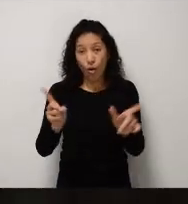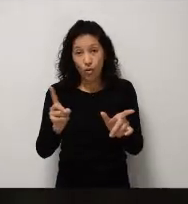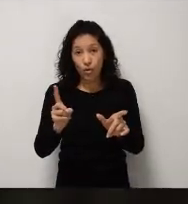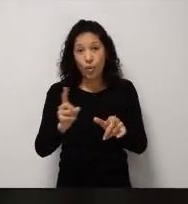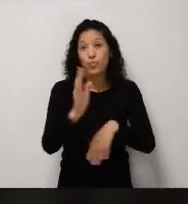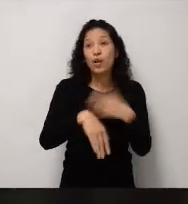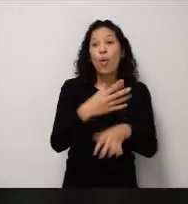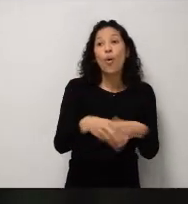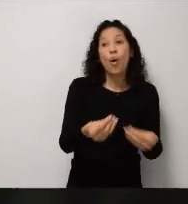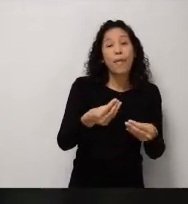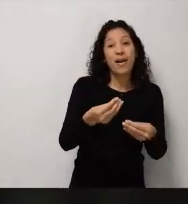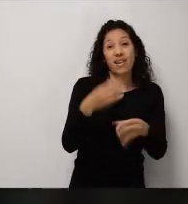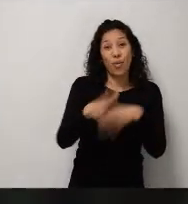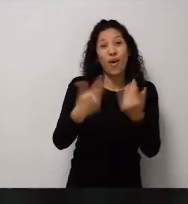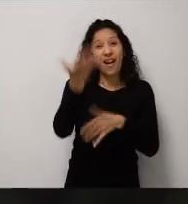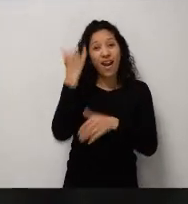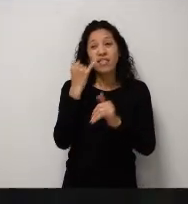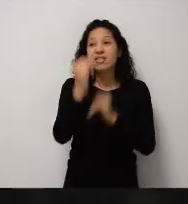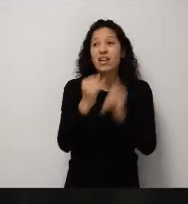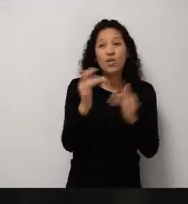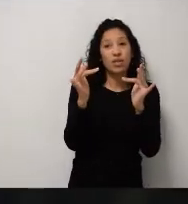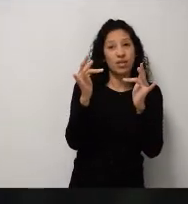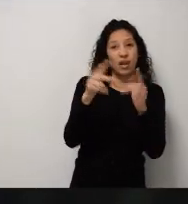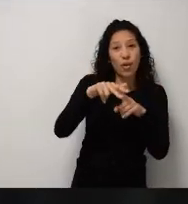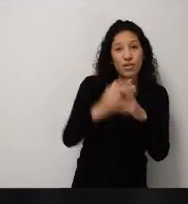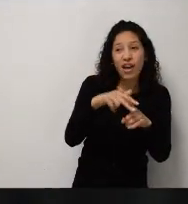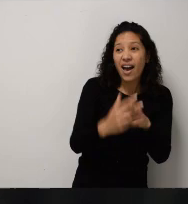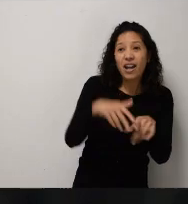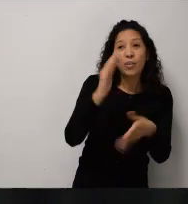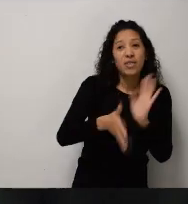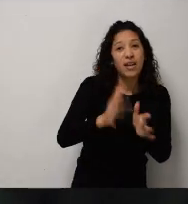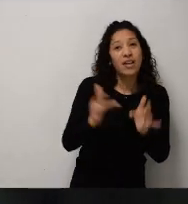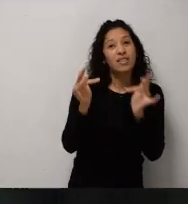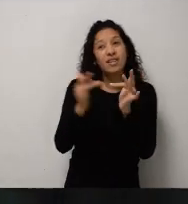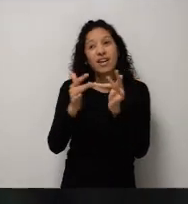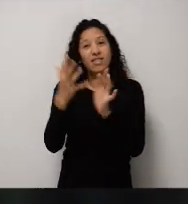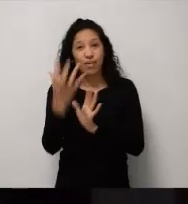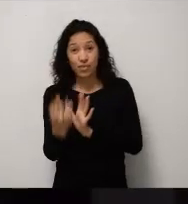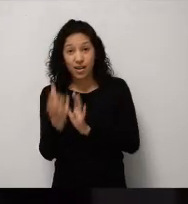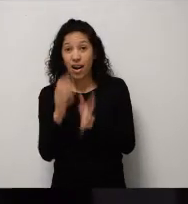puedes descargar gratuitamente de internet. Si no, se puede conectar a nuestro sitio, que es